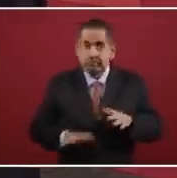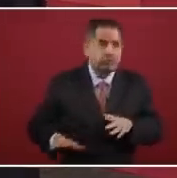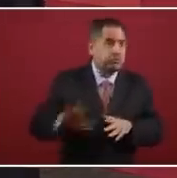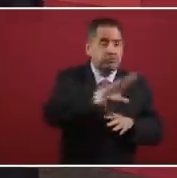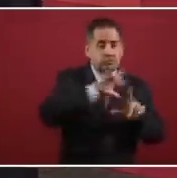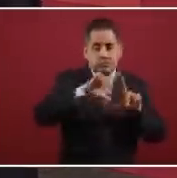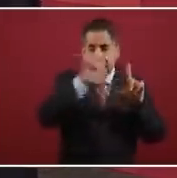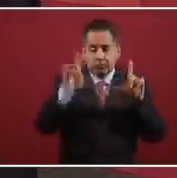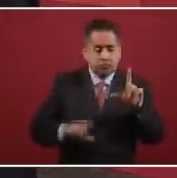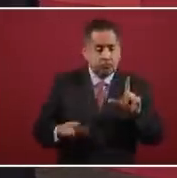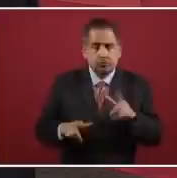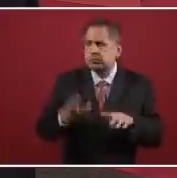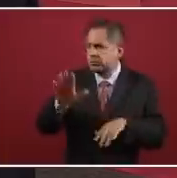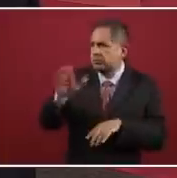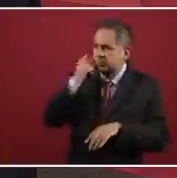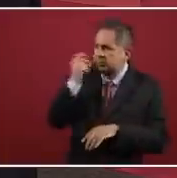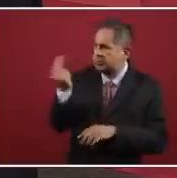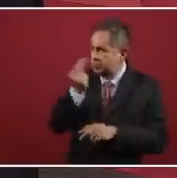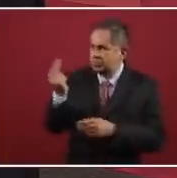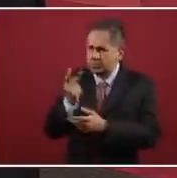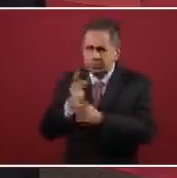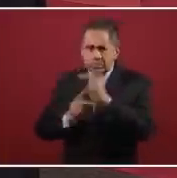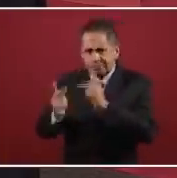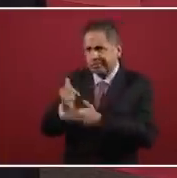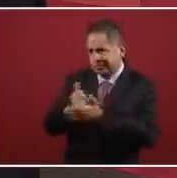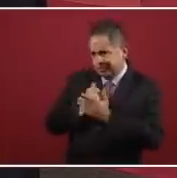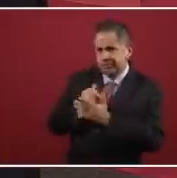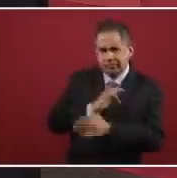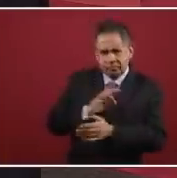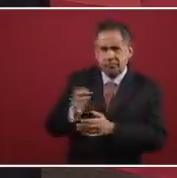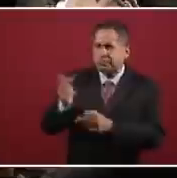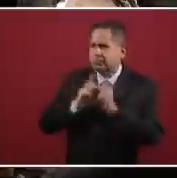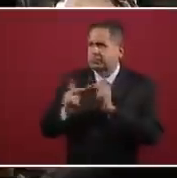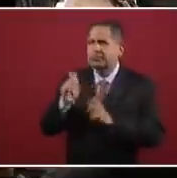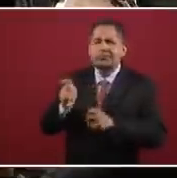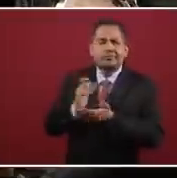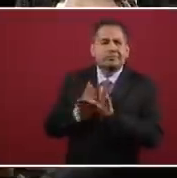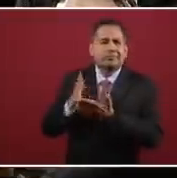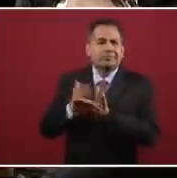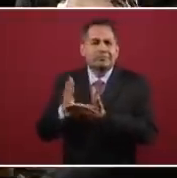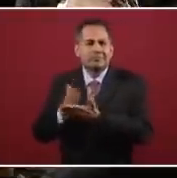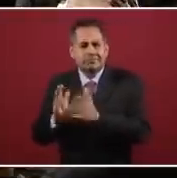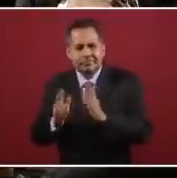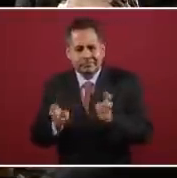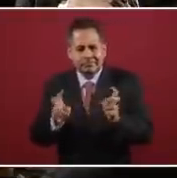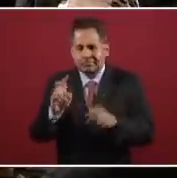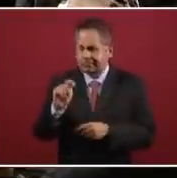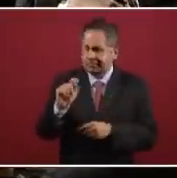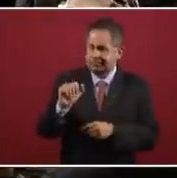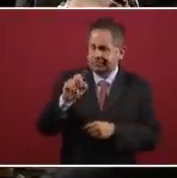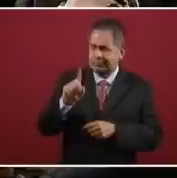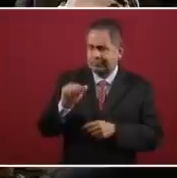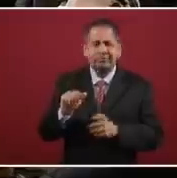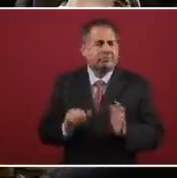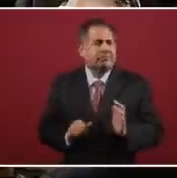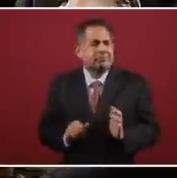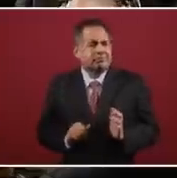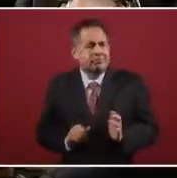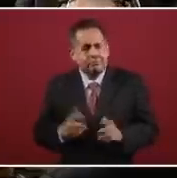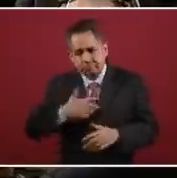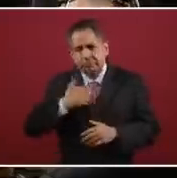que han mostrado interés en el programa de tandas. Entonces, sí nos interesa mucho seguir teniendo recursos para este